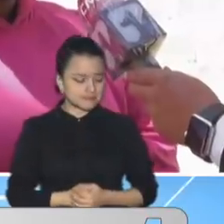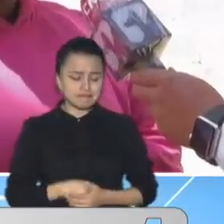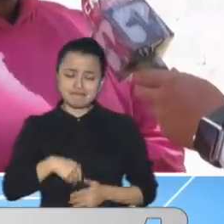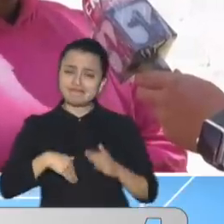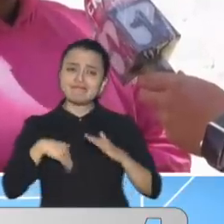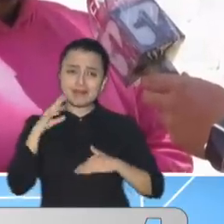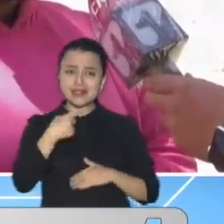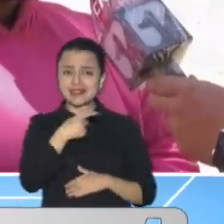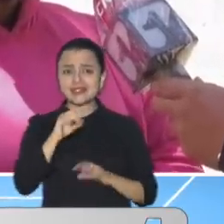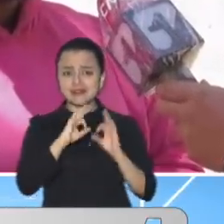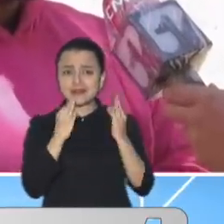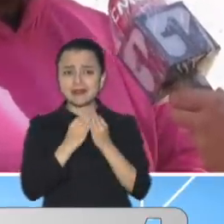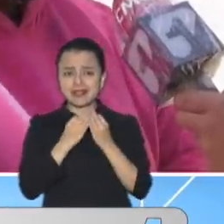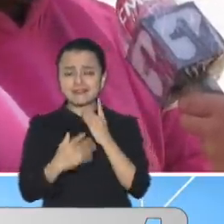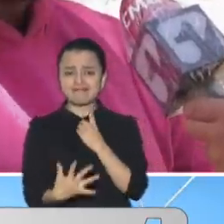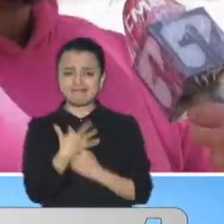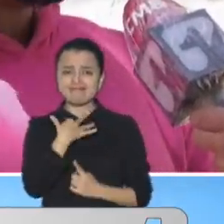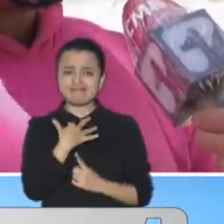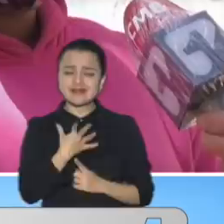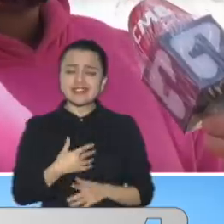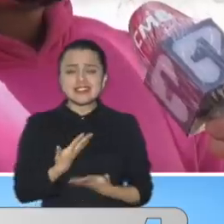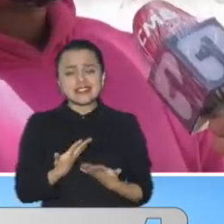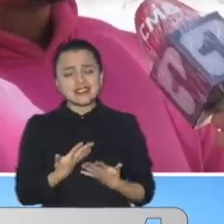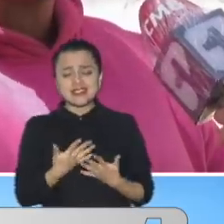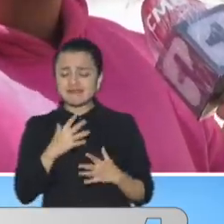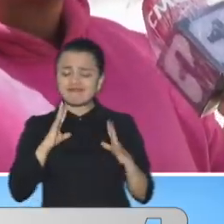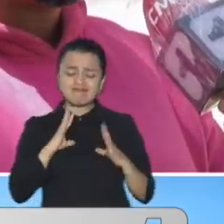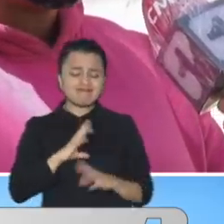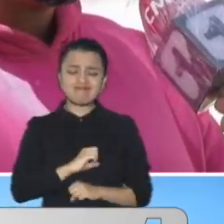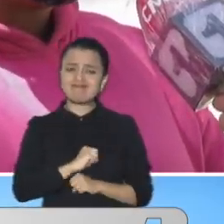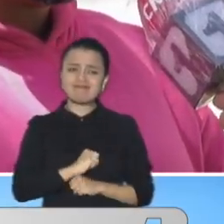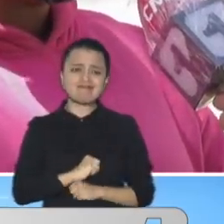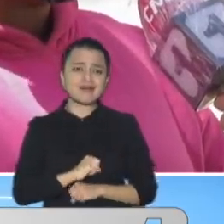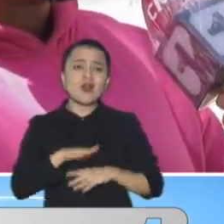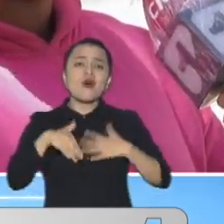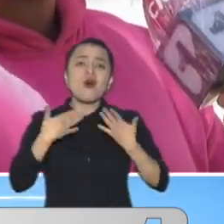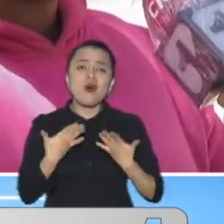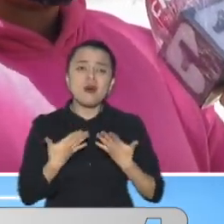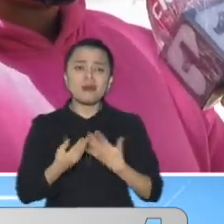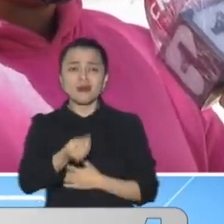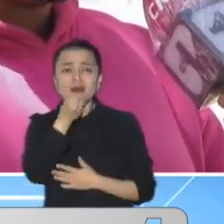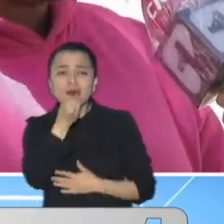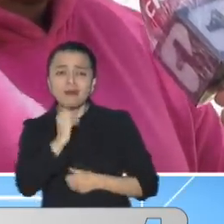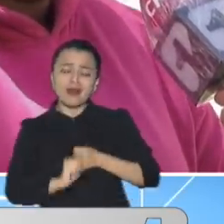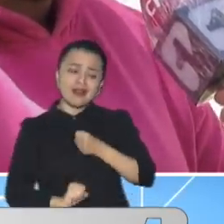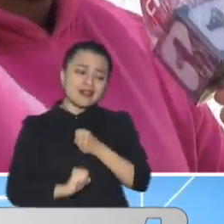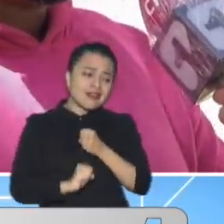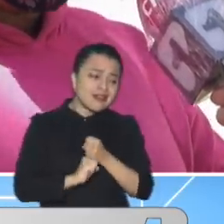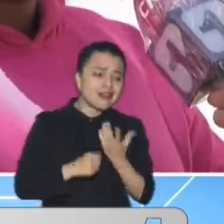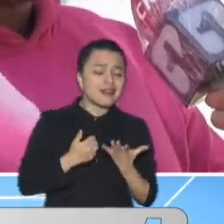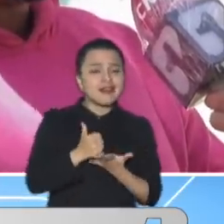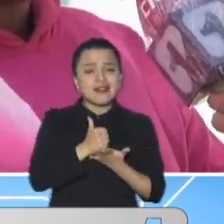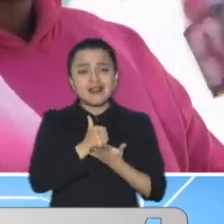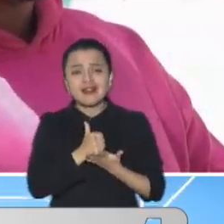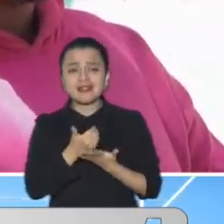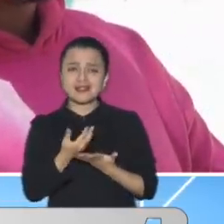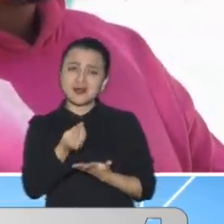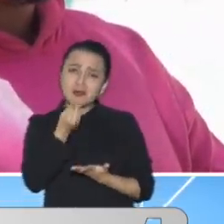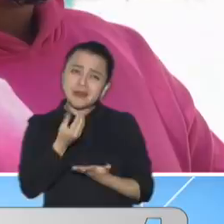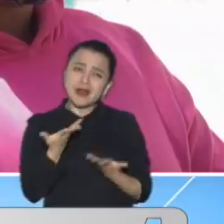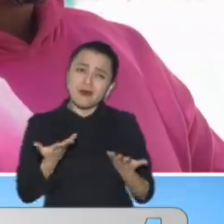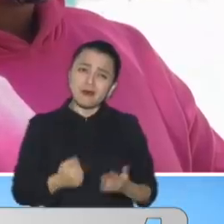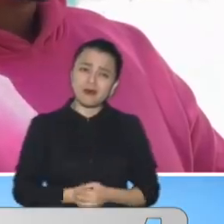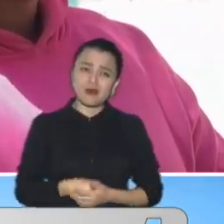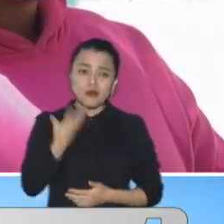más de 100 familias afectadas y desafortunadamente no tenemos cómo solventar el alimento diario. Hoy